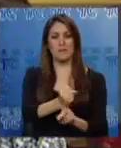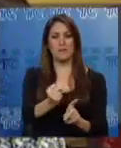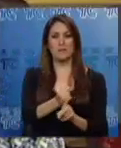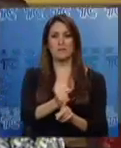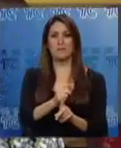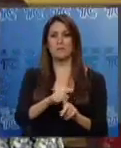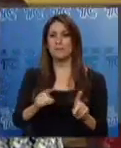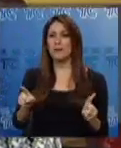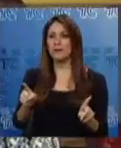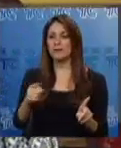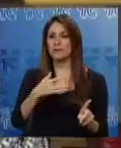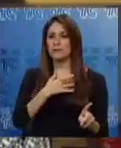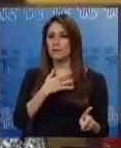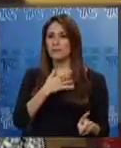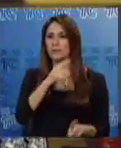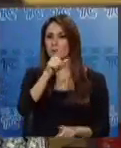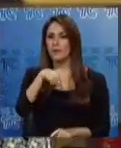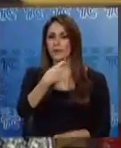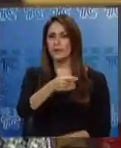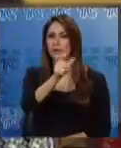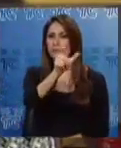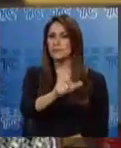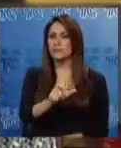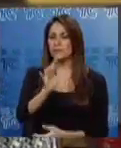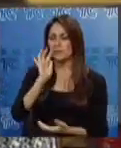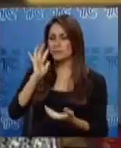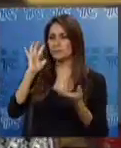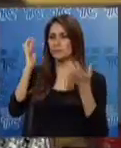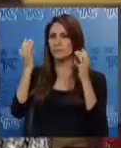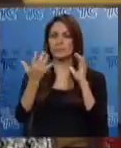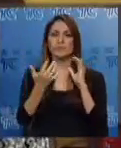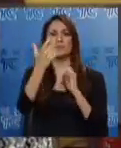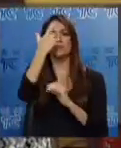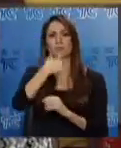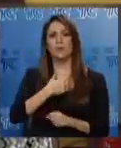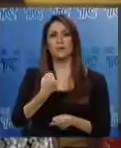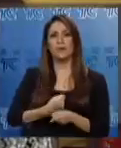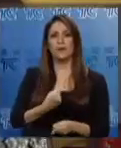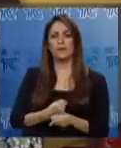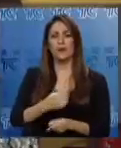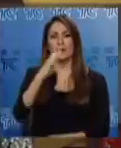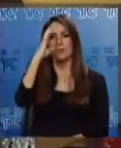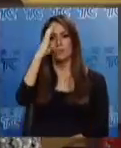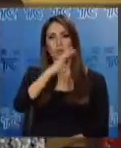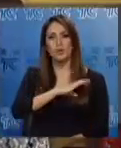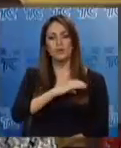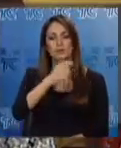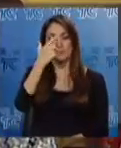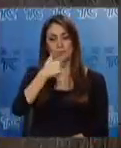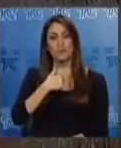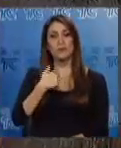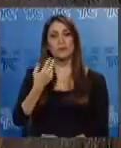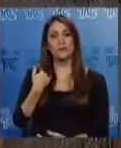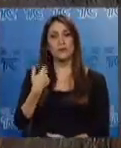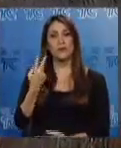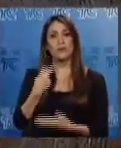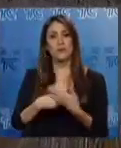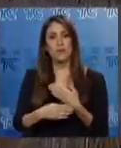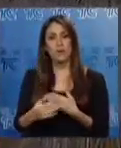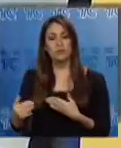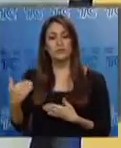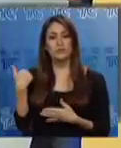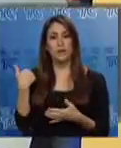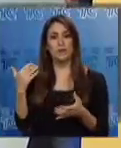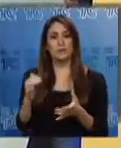pero no se humaniza no se ve la otra cara de la moneda el del servidor policial el de la familia que está atrás de él las esposas y los